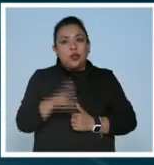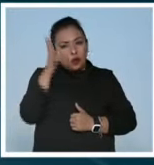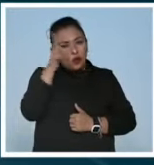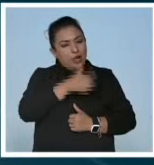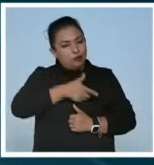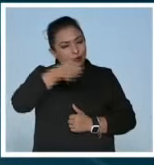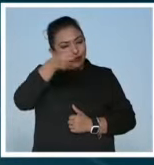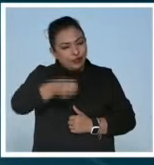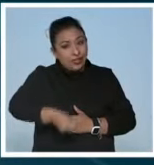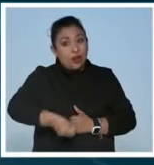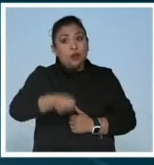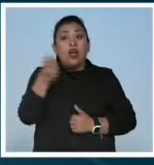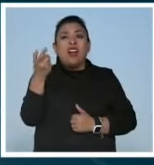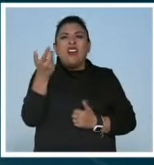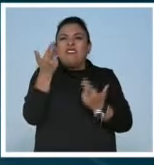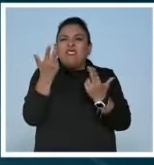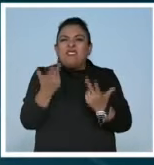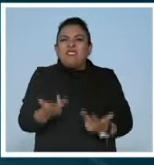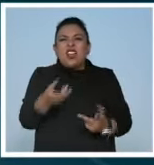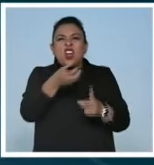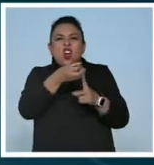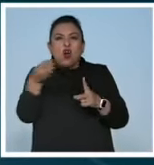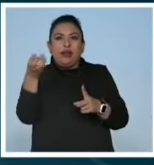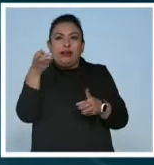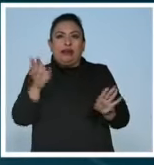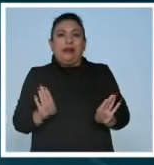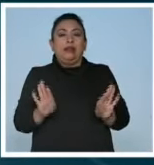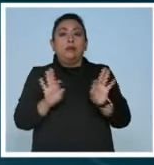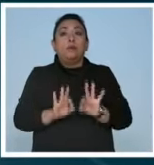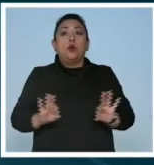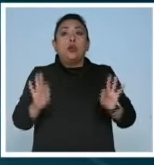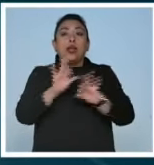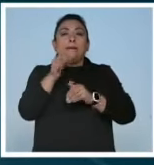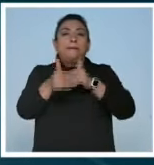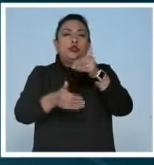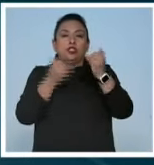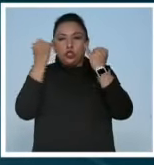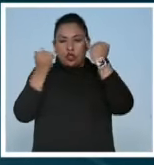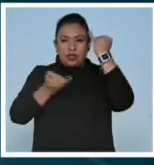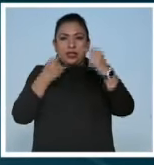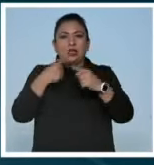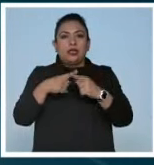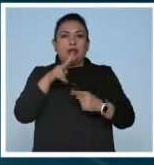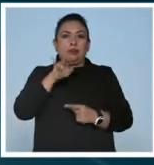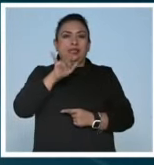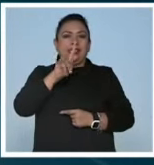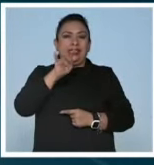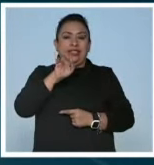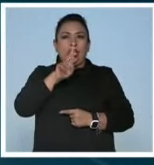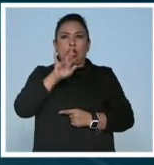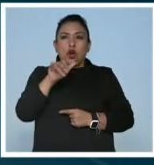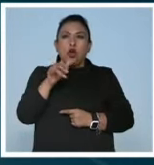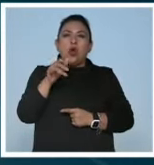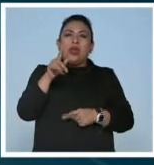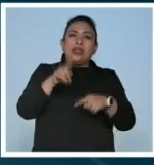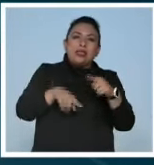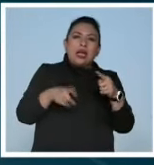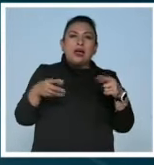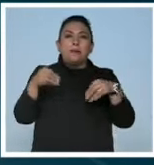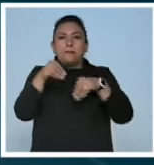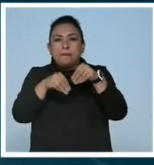gusto saludarlos. La destrucción del orden fue un elemento importante en el proceso creativo de Vicente Rojo. Armar, desarmar,